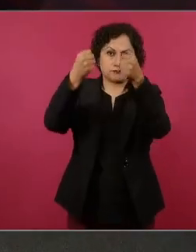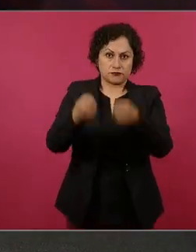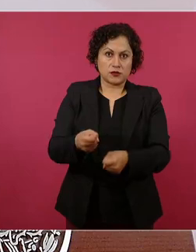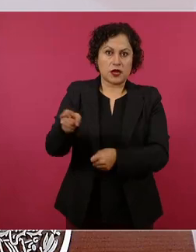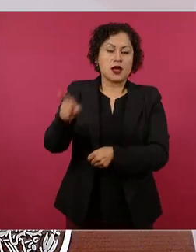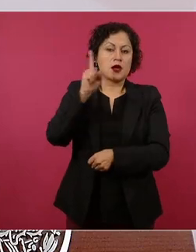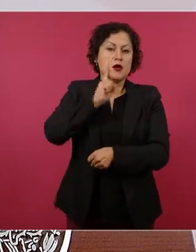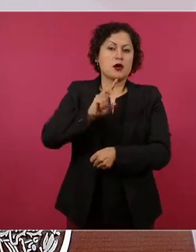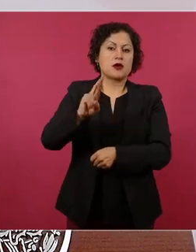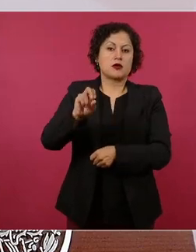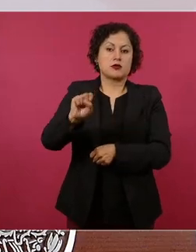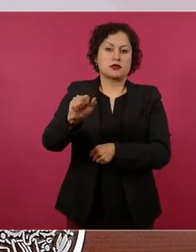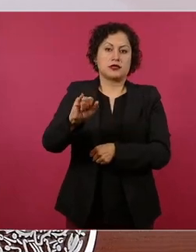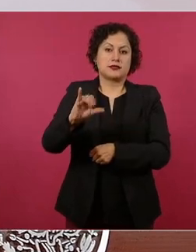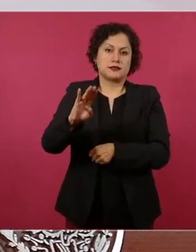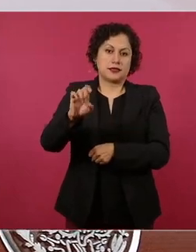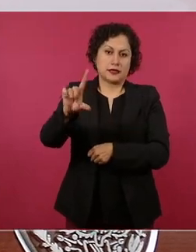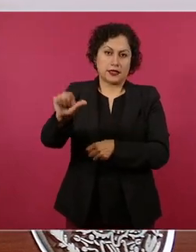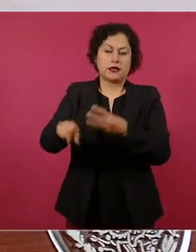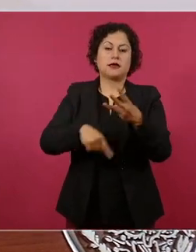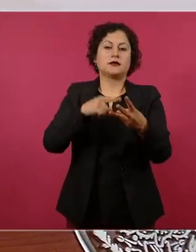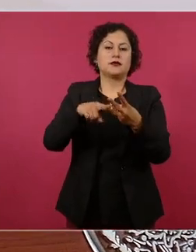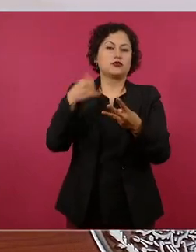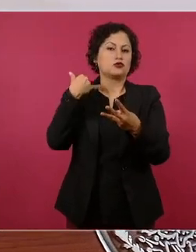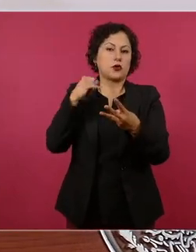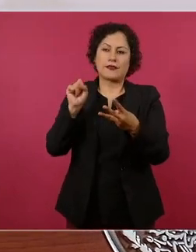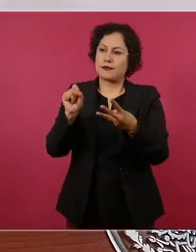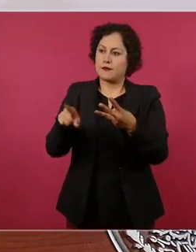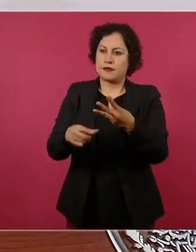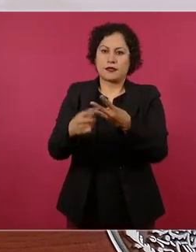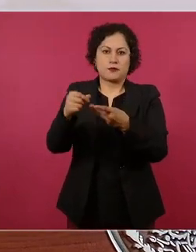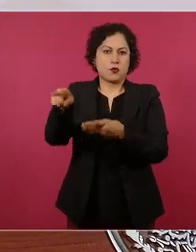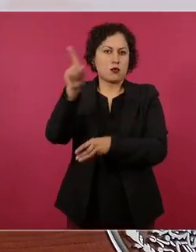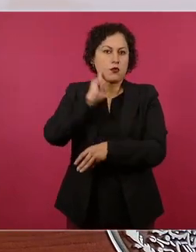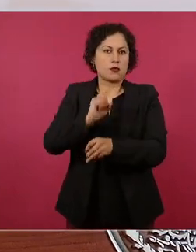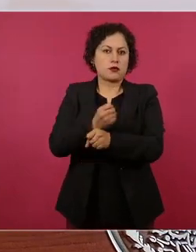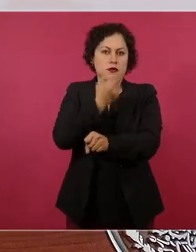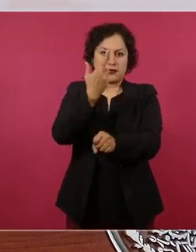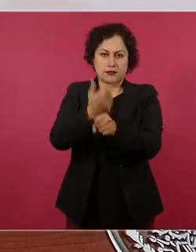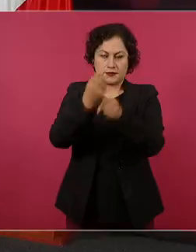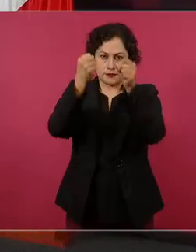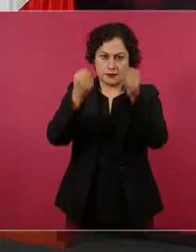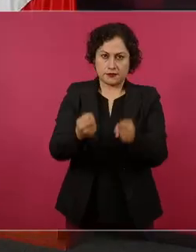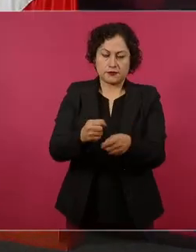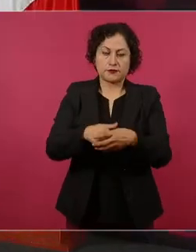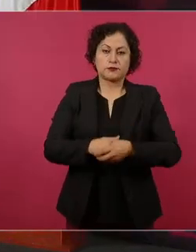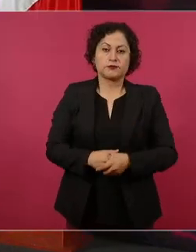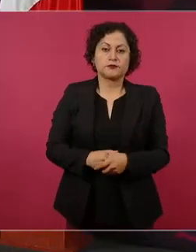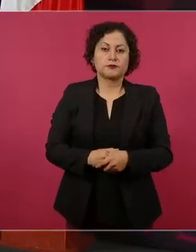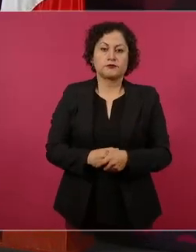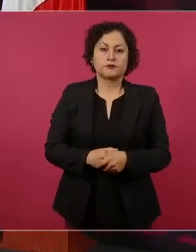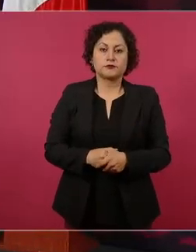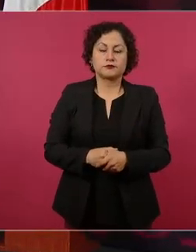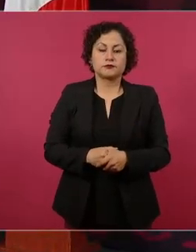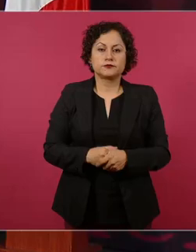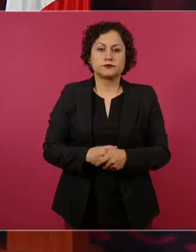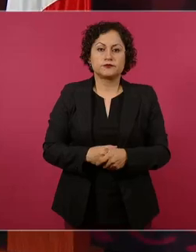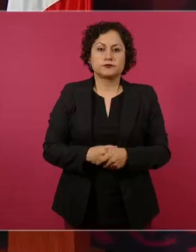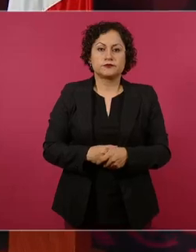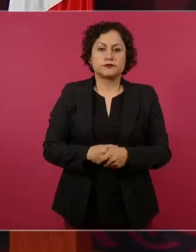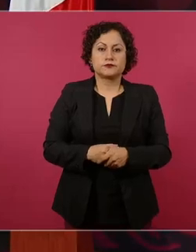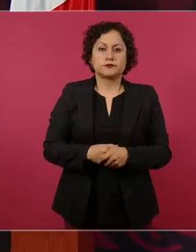y lo mismo en el caso de Yucatán, Rosa Isela, la secretaria de Seguridad